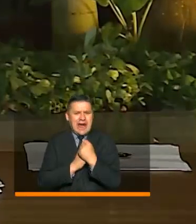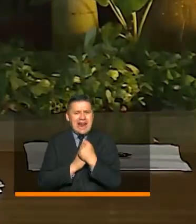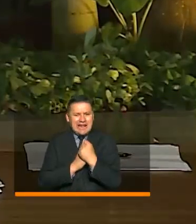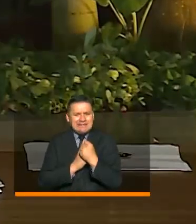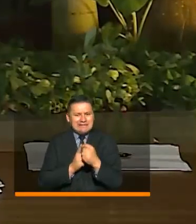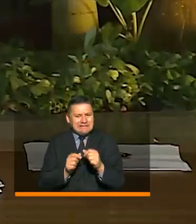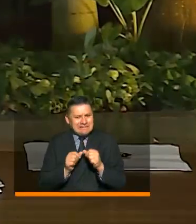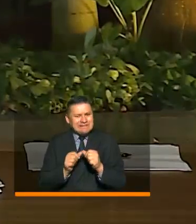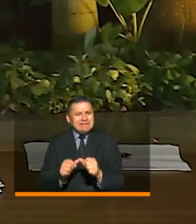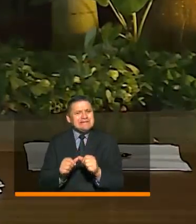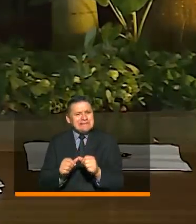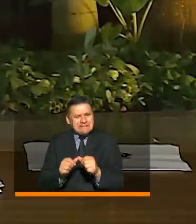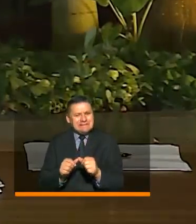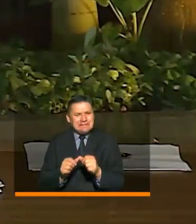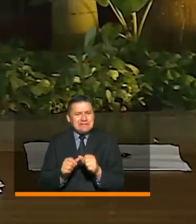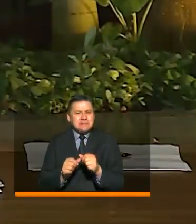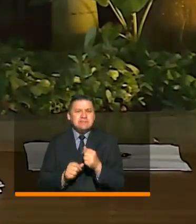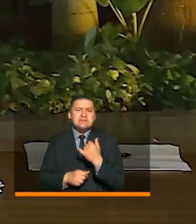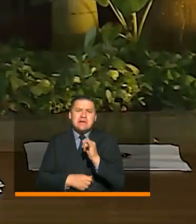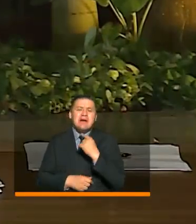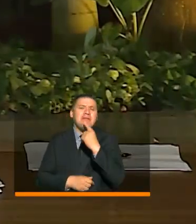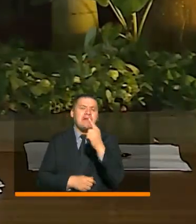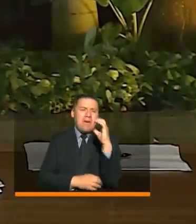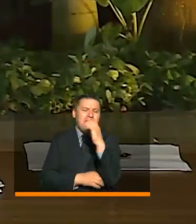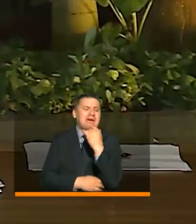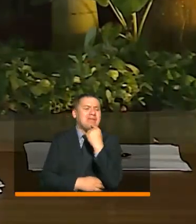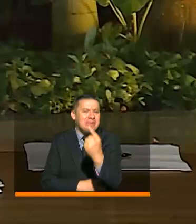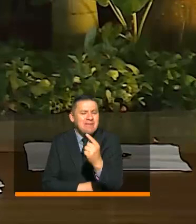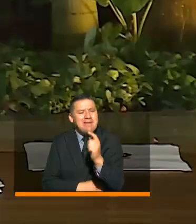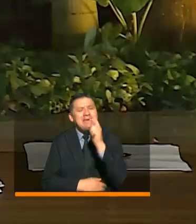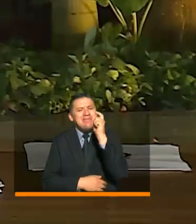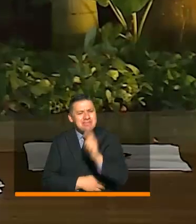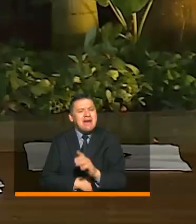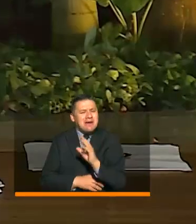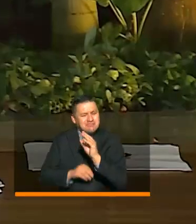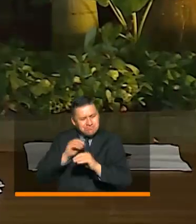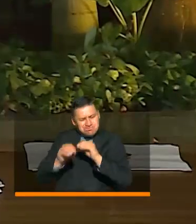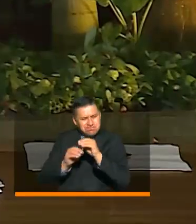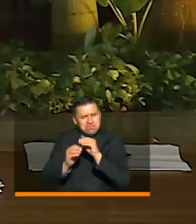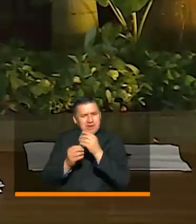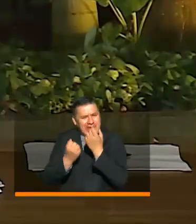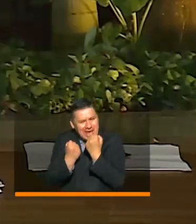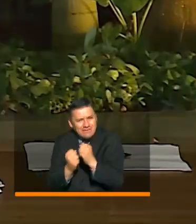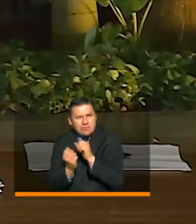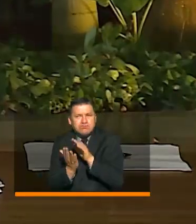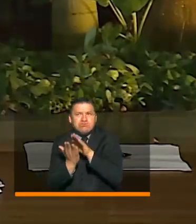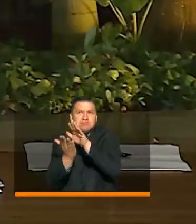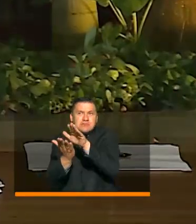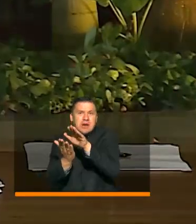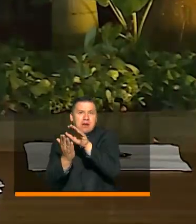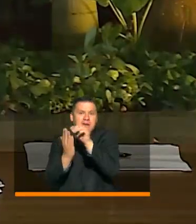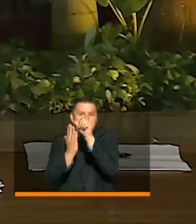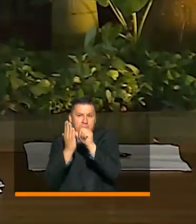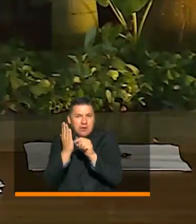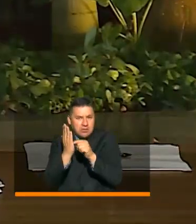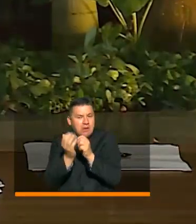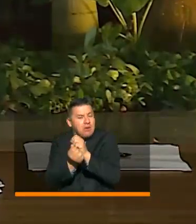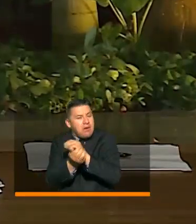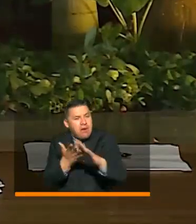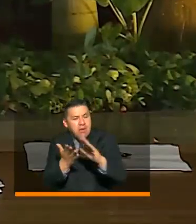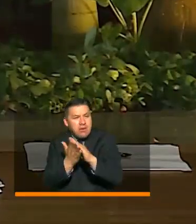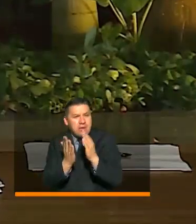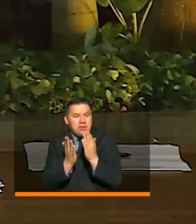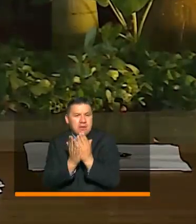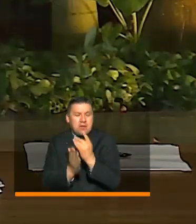sostenible, nosotros le hemos dicho a los colombianos que debemos hacer un esfuerzo para que este programa de gratuidad